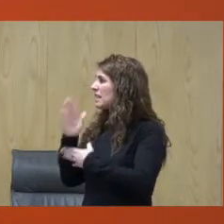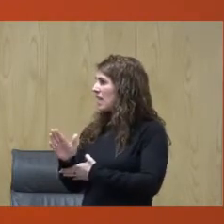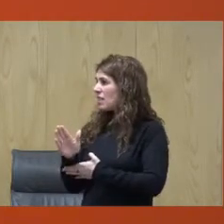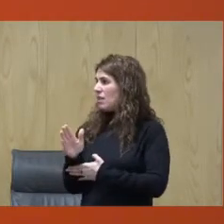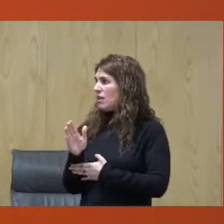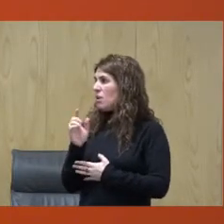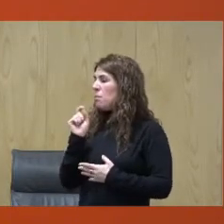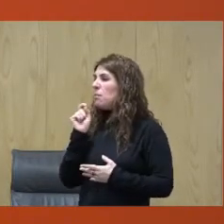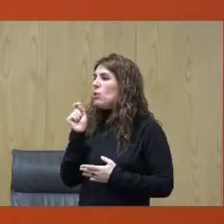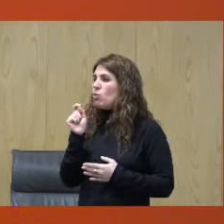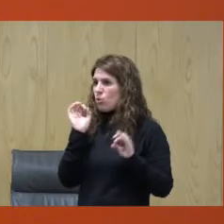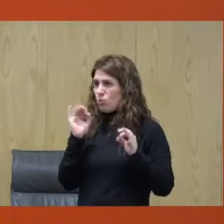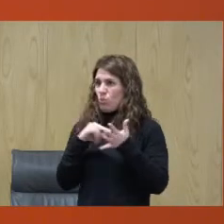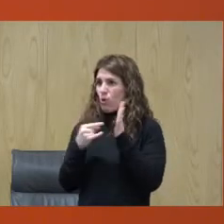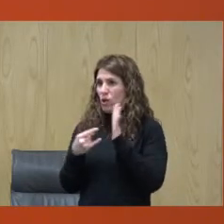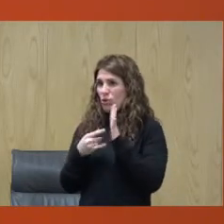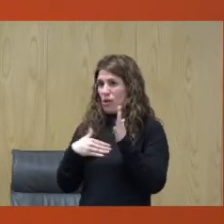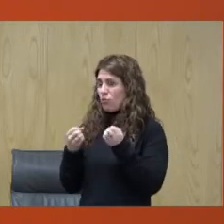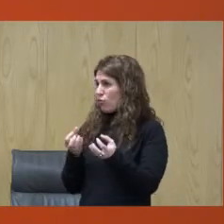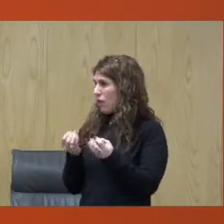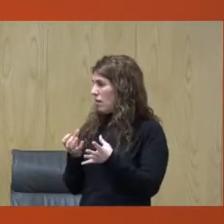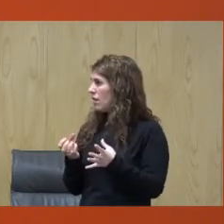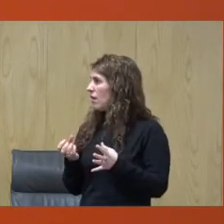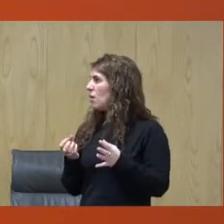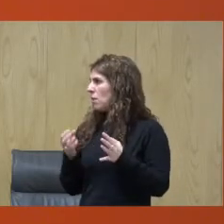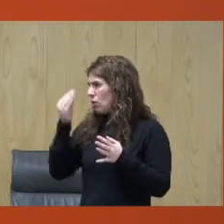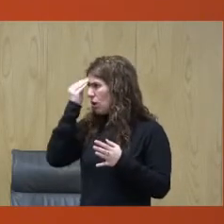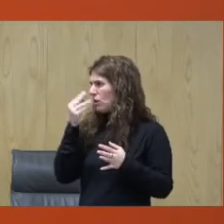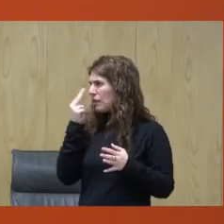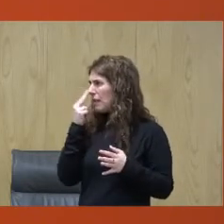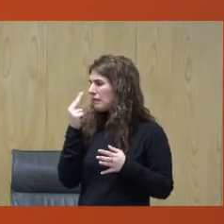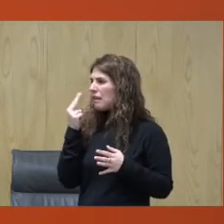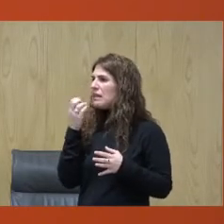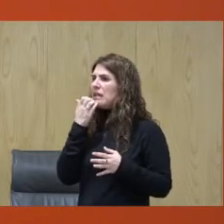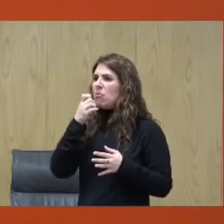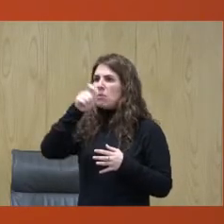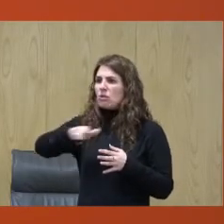dar unos minutitos al proyecto que queremos contaros, pero sí que creo que es interesante, ¿no?, que podamos